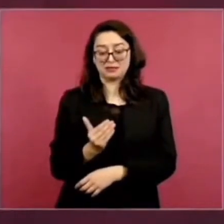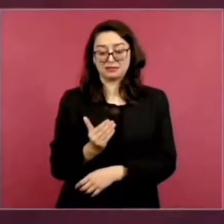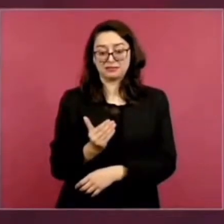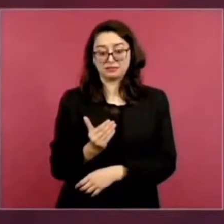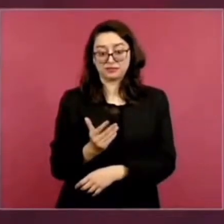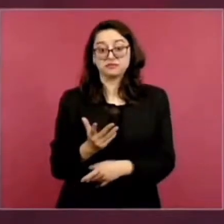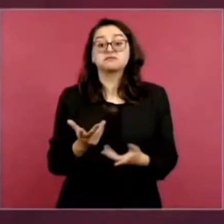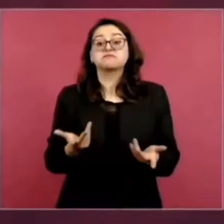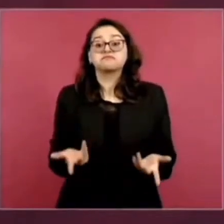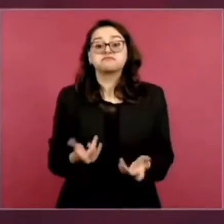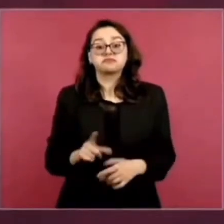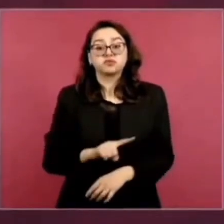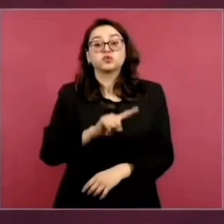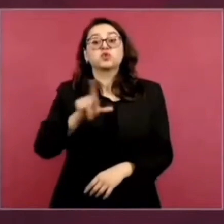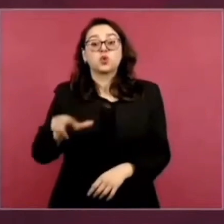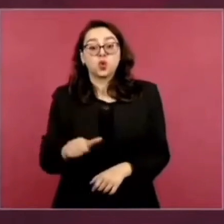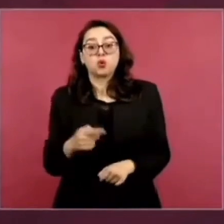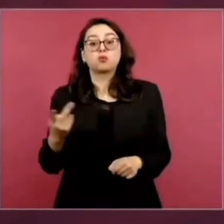Bueno,